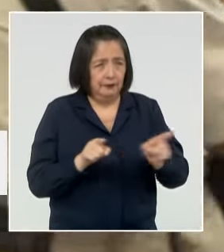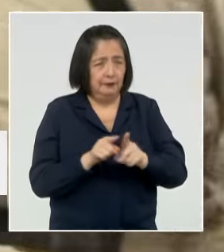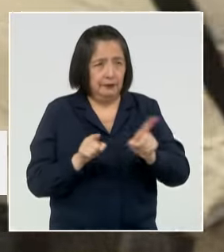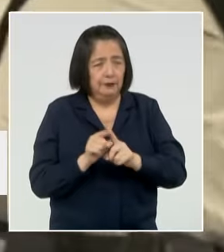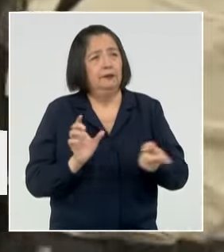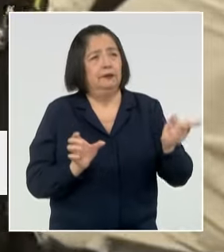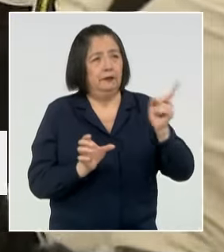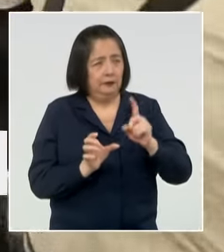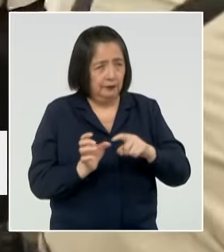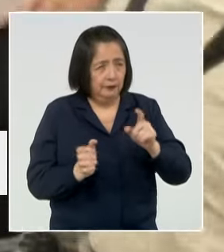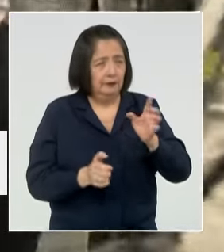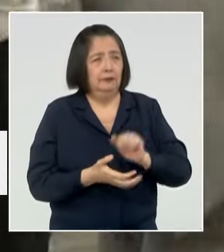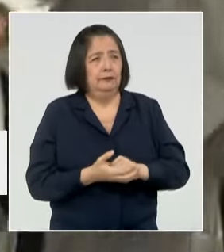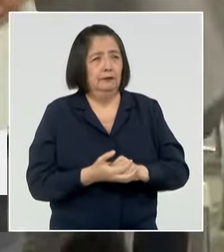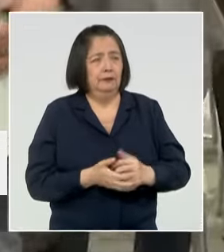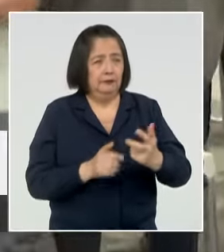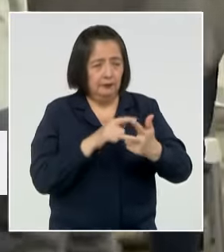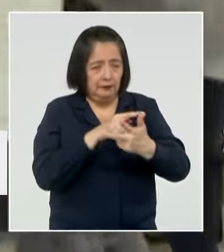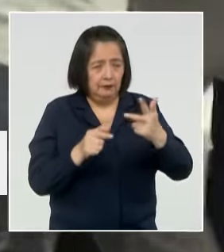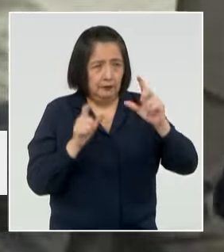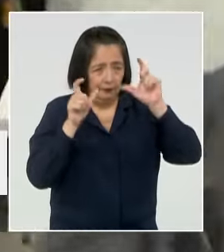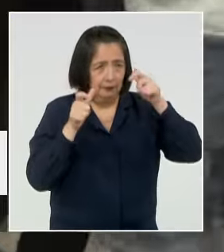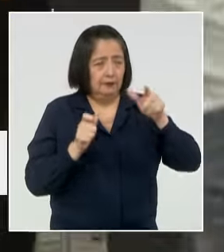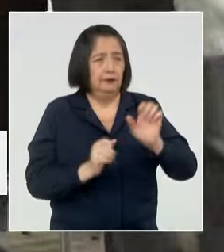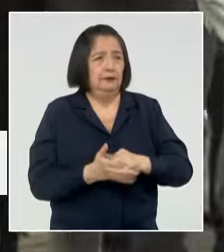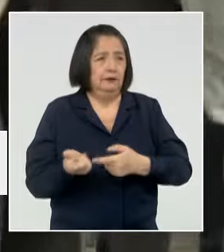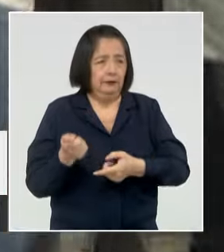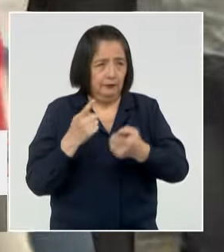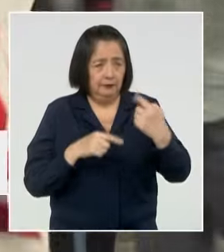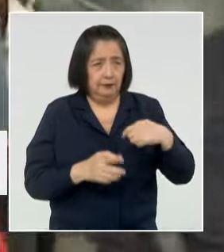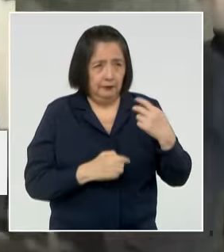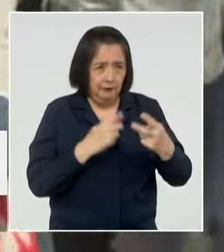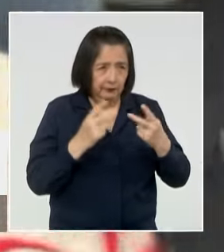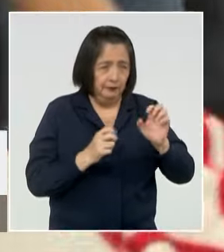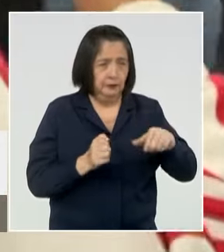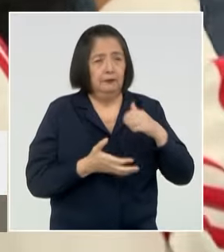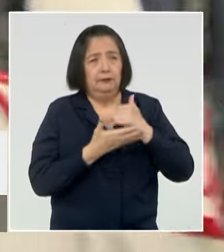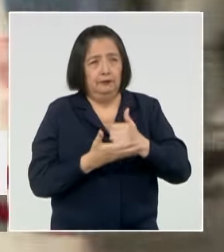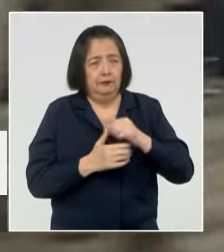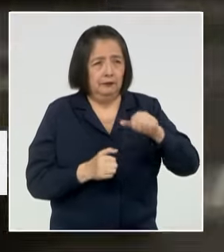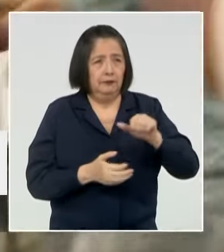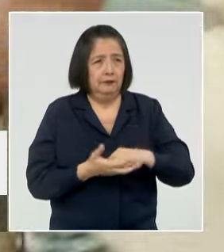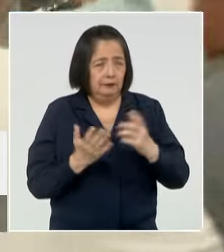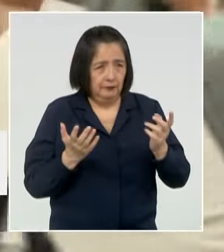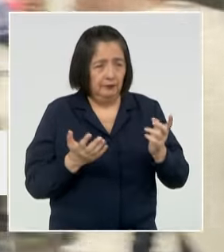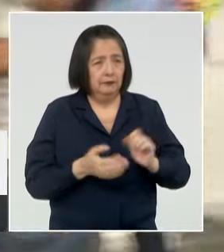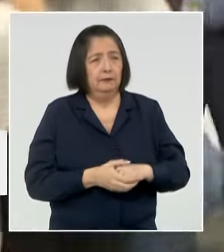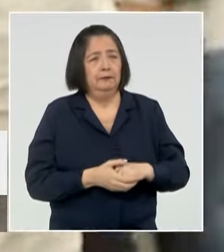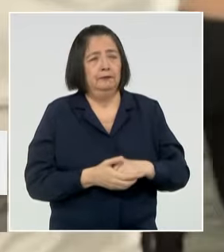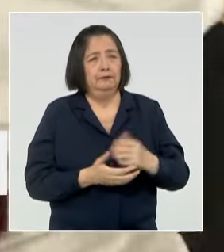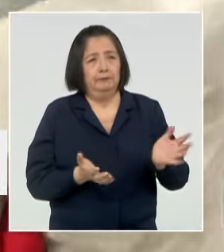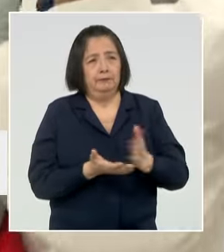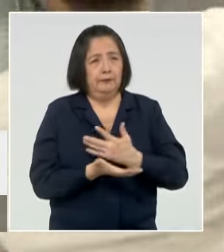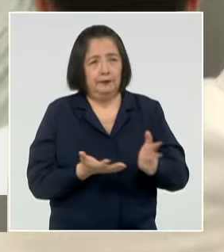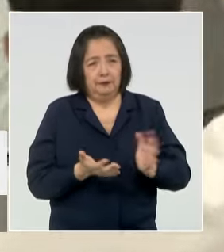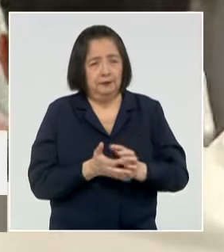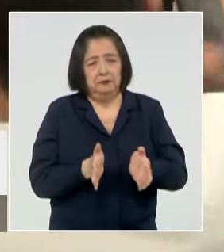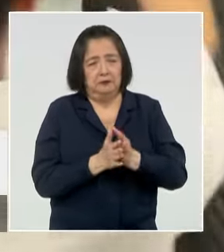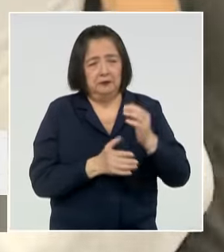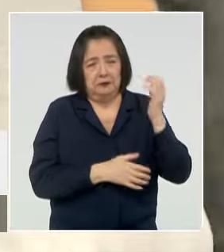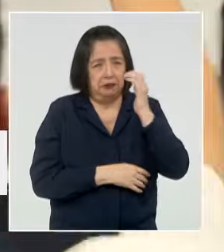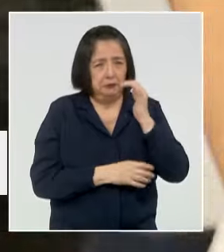supuesto, tres de los congresistas que vinieron a visitarnos y que nos ayudaron y que estuvieron presentes sin pedir cámaras